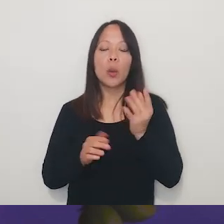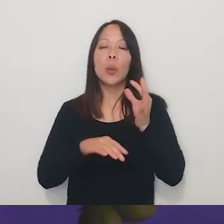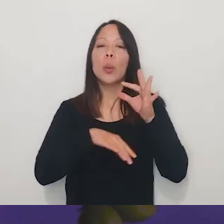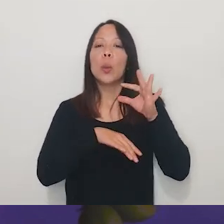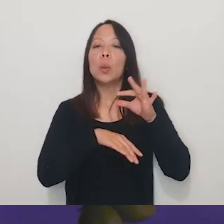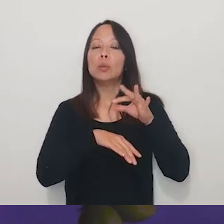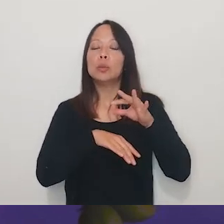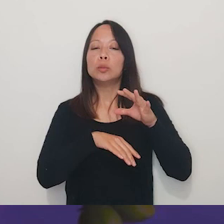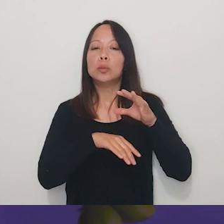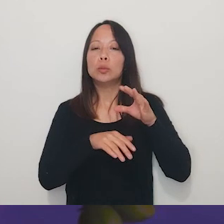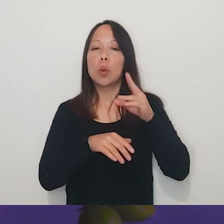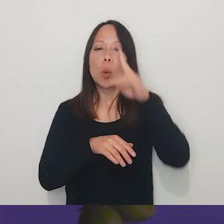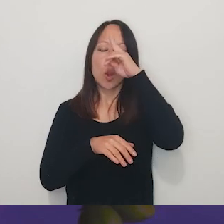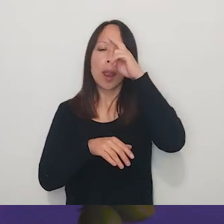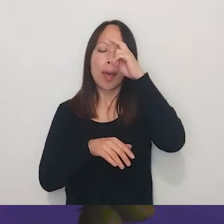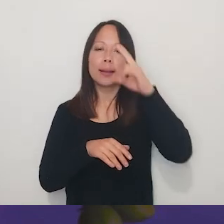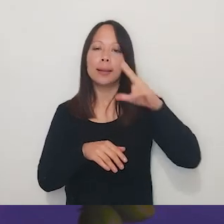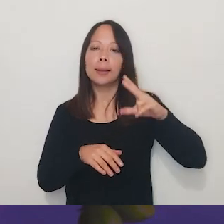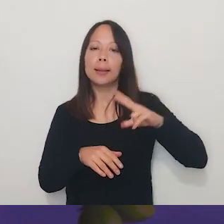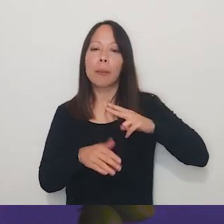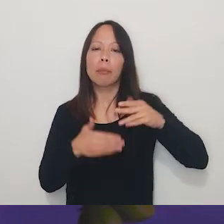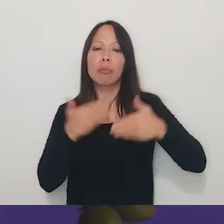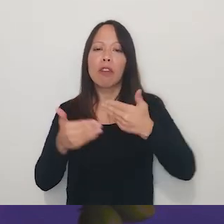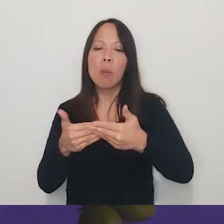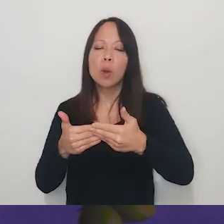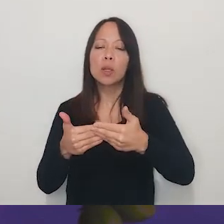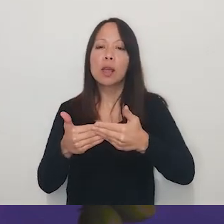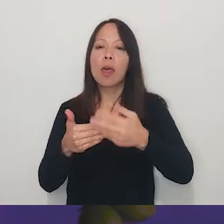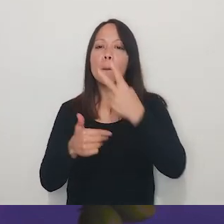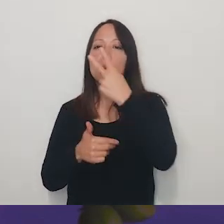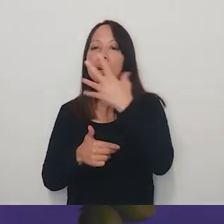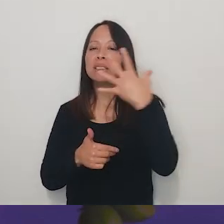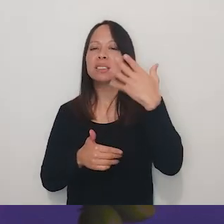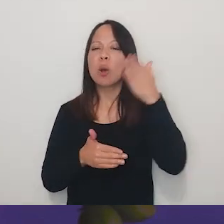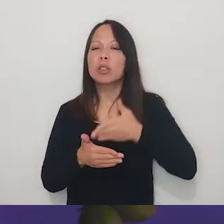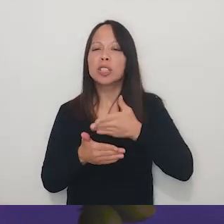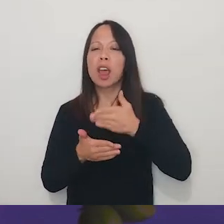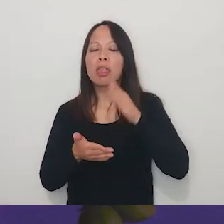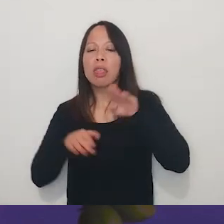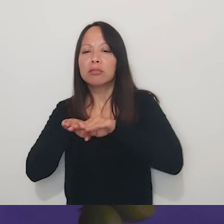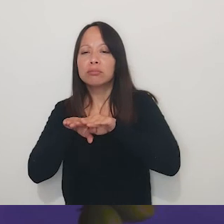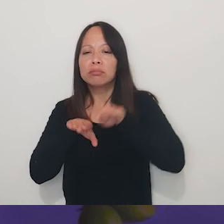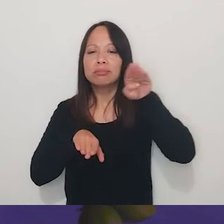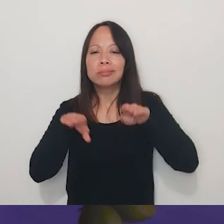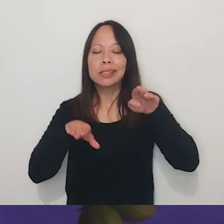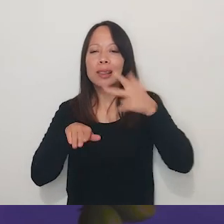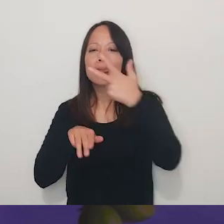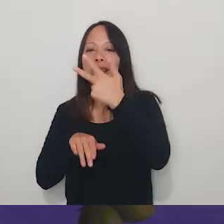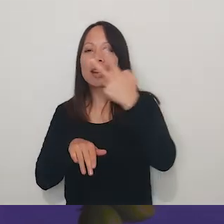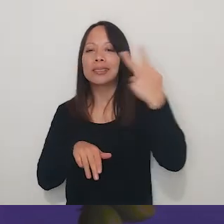evolutiva. 43% de positivos versus 10% de positivos con los testeos estándar. La utilidad